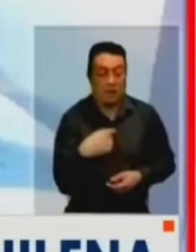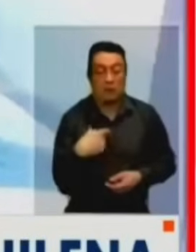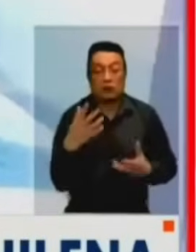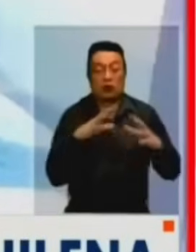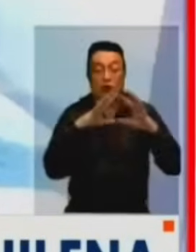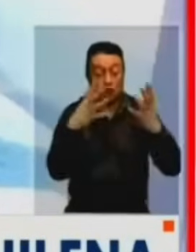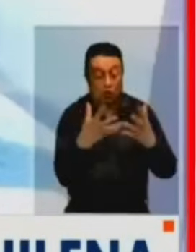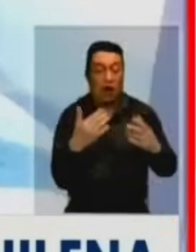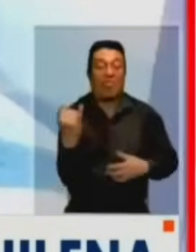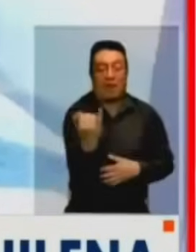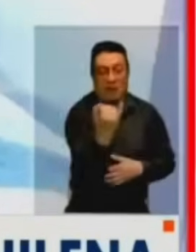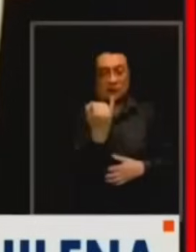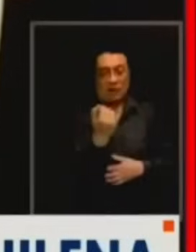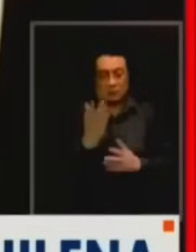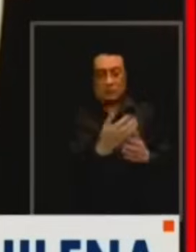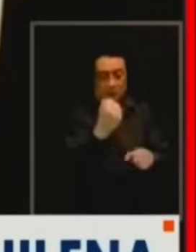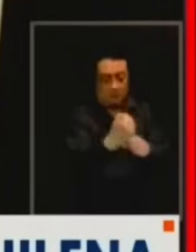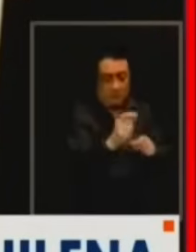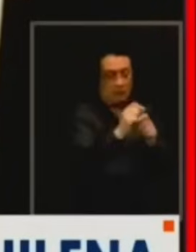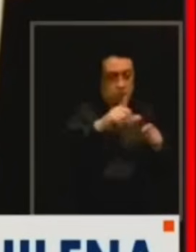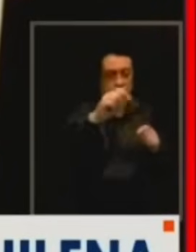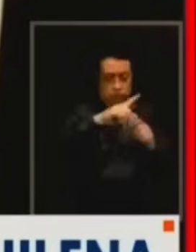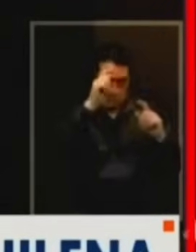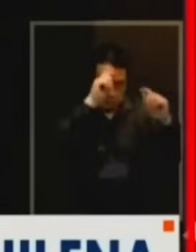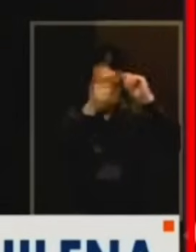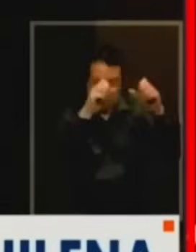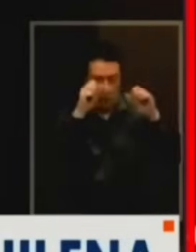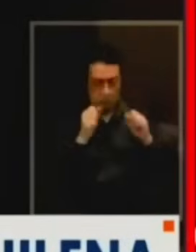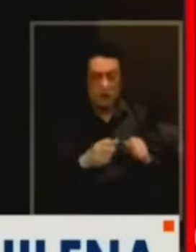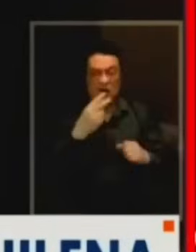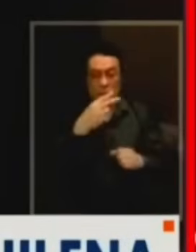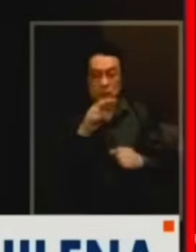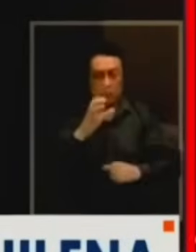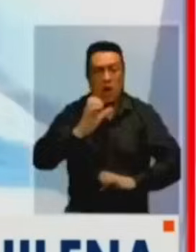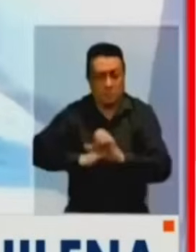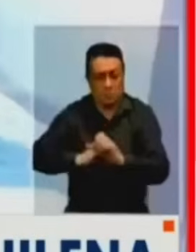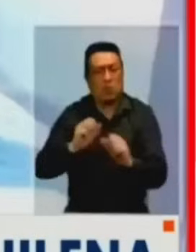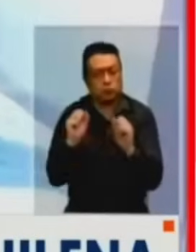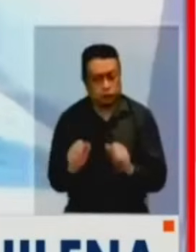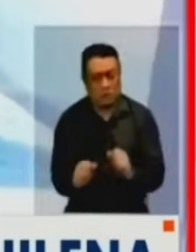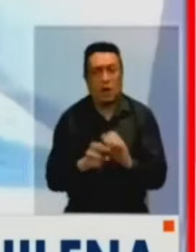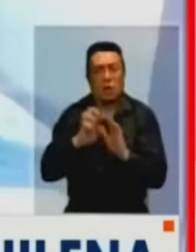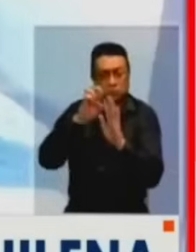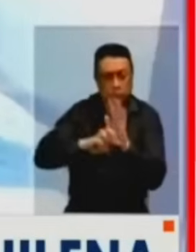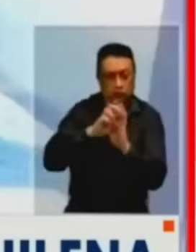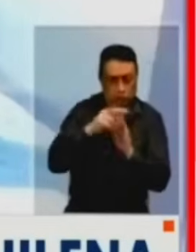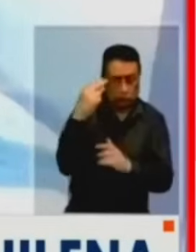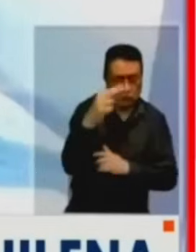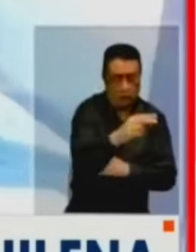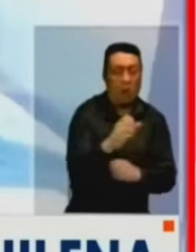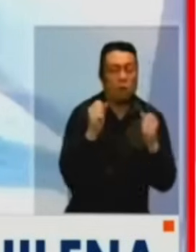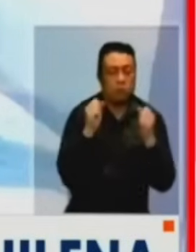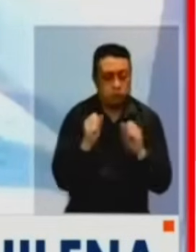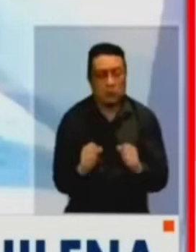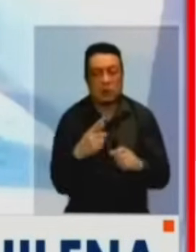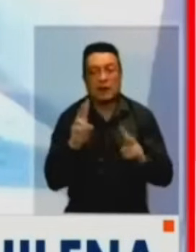mundo independiente, que es el mundo de los emprendedores, de los inventores, de que tú puedes hacer también tu propia empresa. Claro. Que tus proyectos pueden tener quizás una